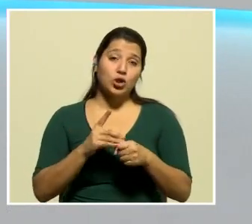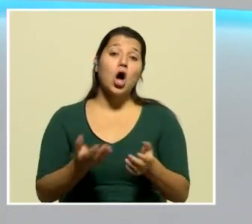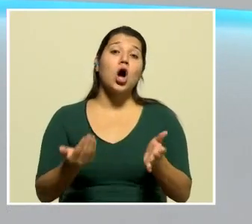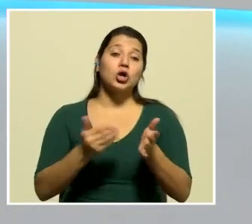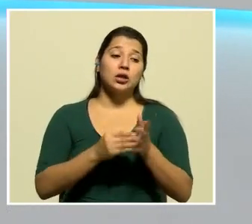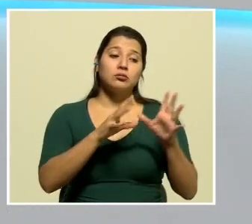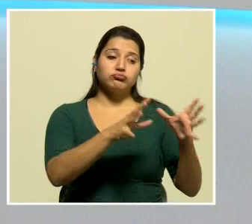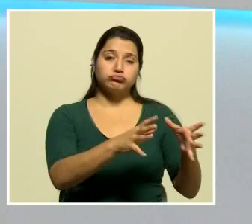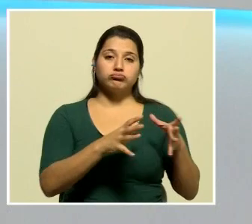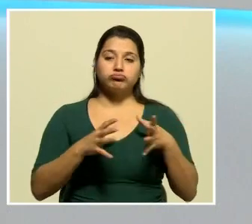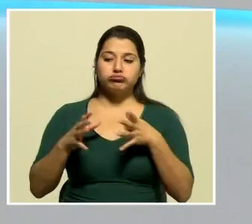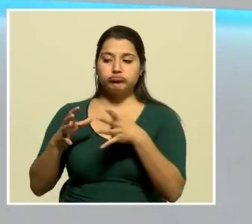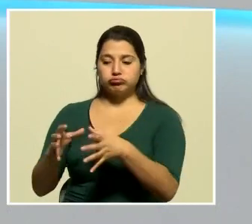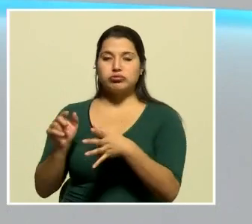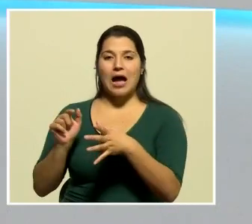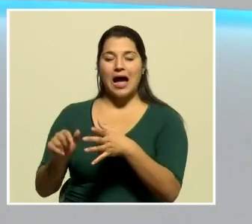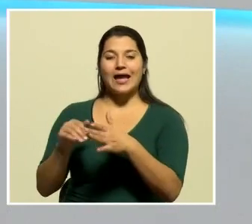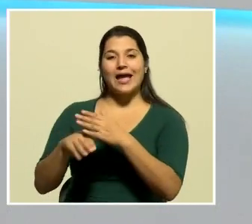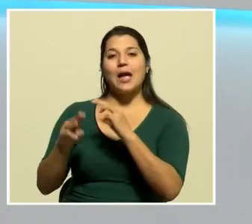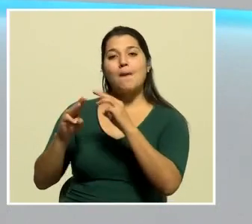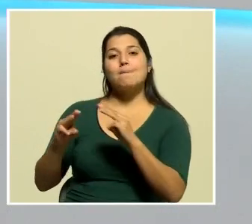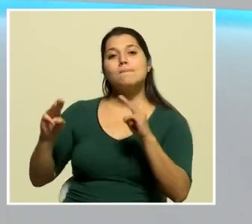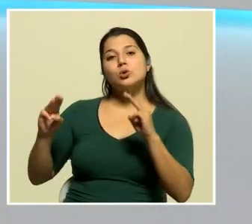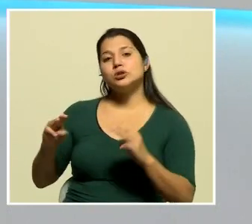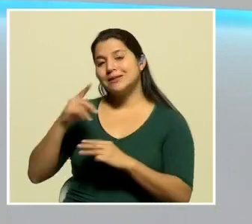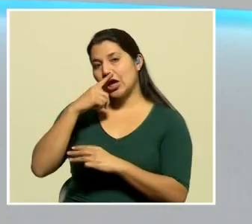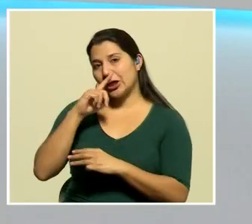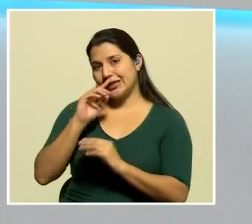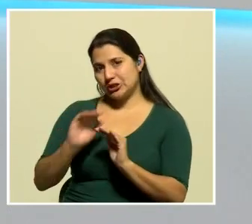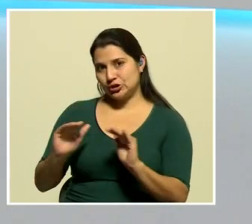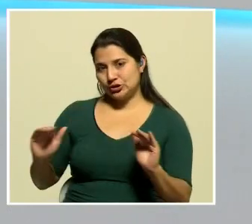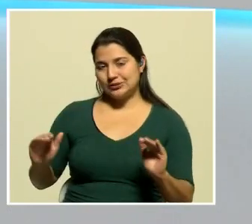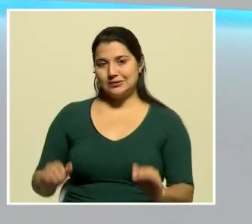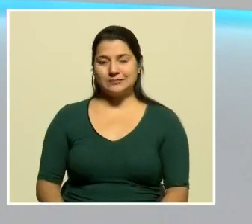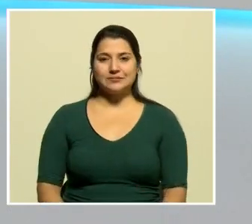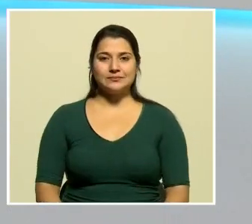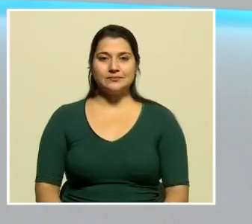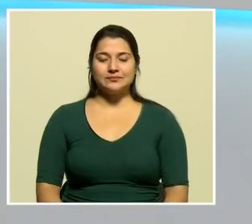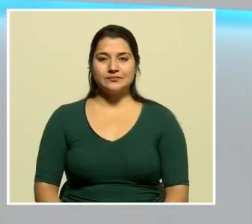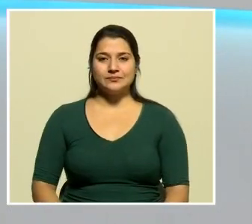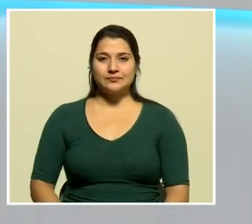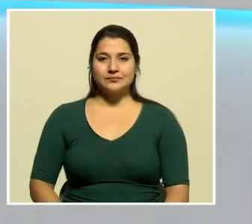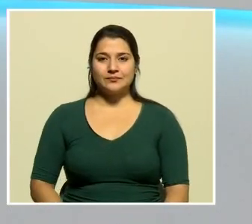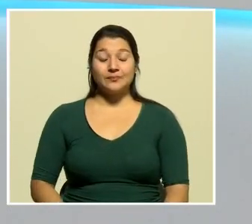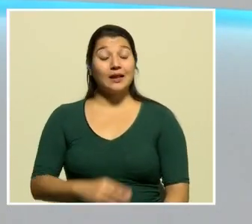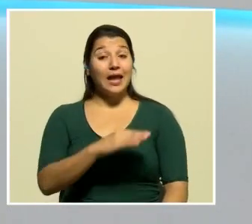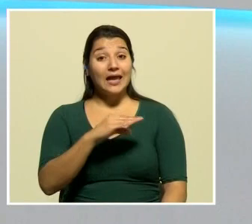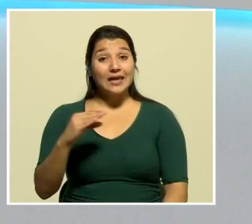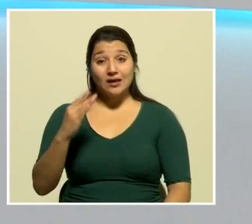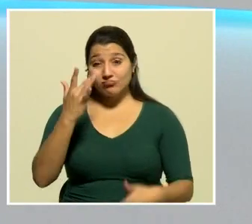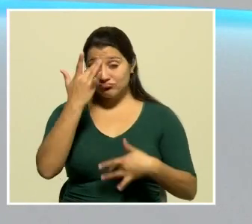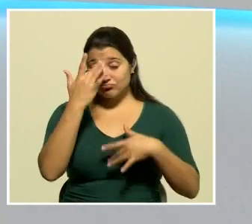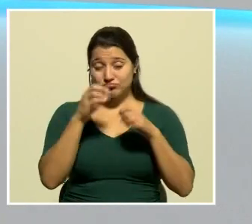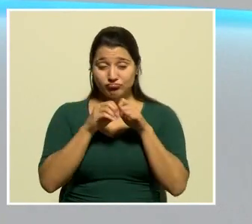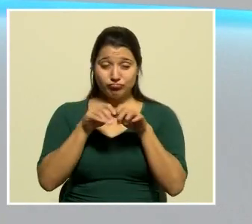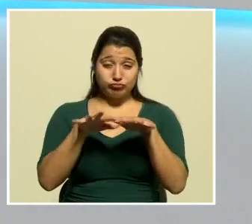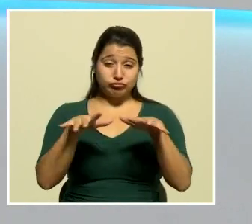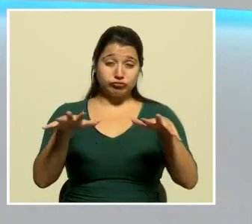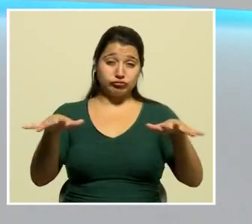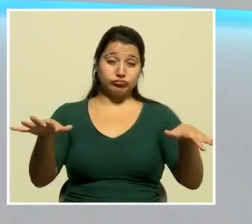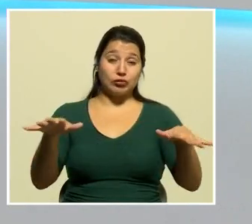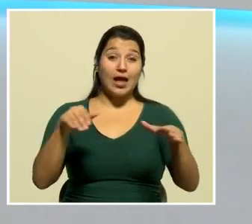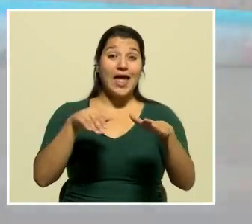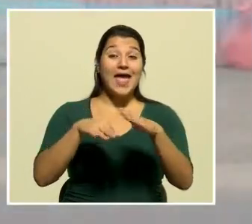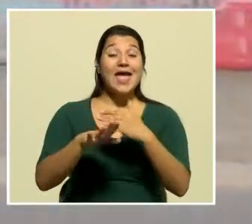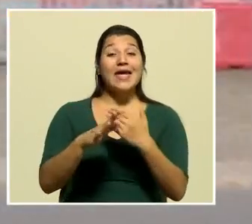volverán a sus sesiones en el Museo de los Niños. Y el brote de COVID-19 en el Centro